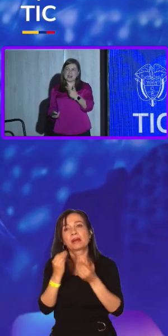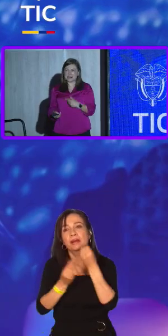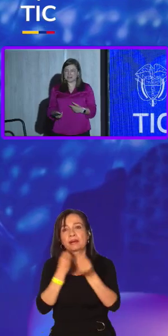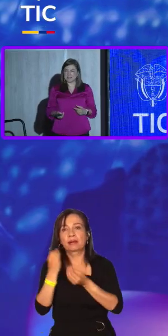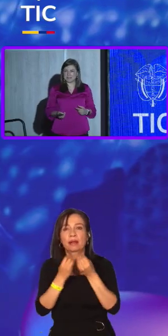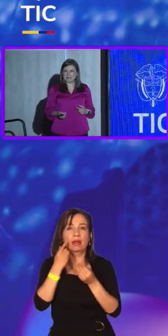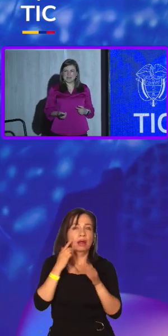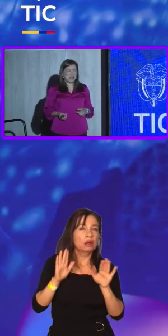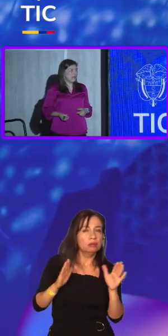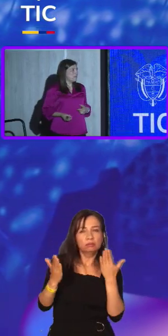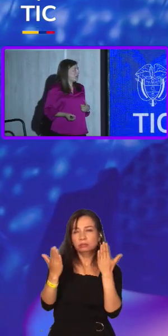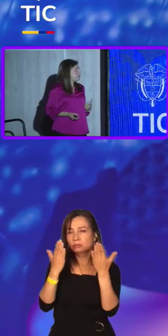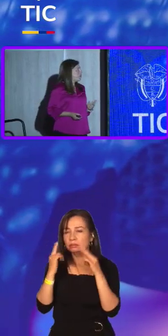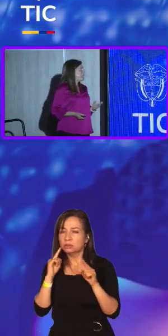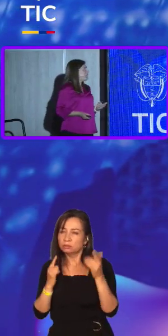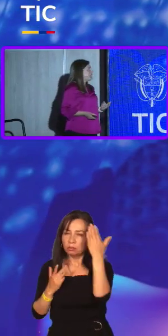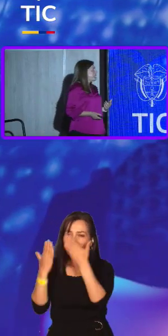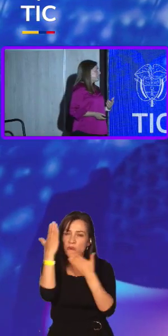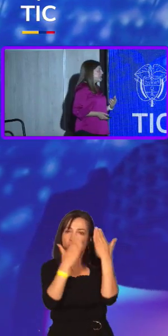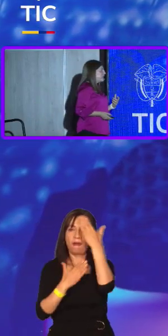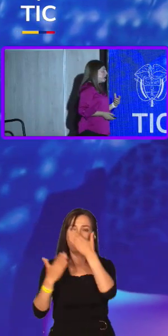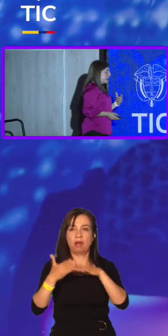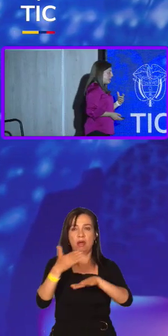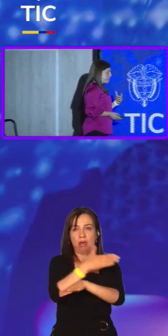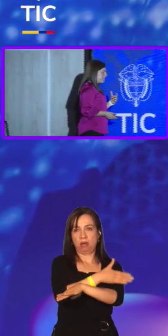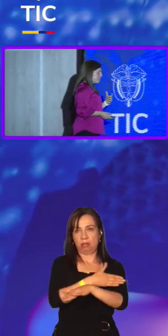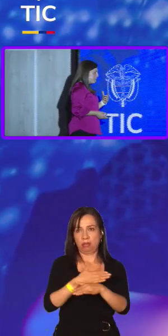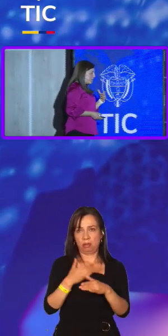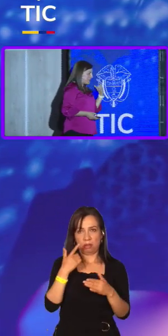poder simular, para poder